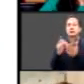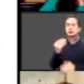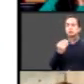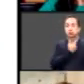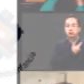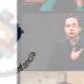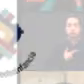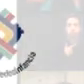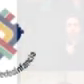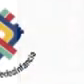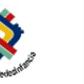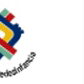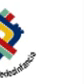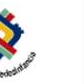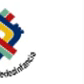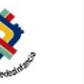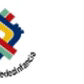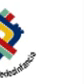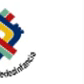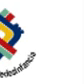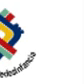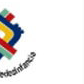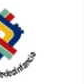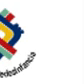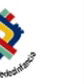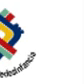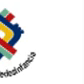muchas gracias buenas tardes